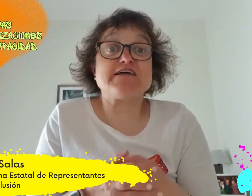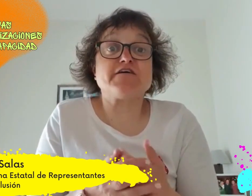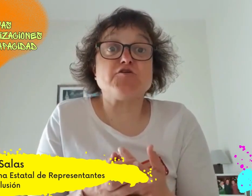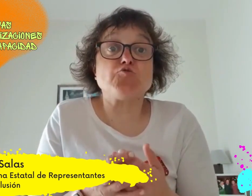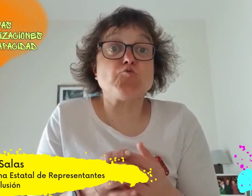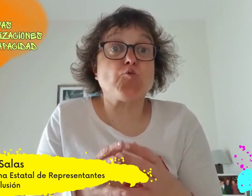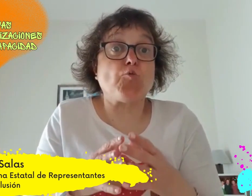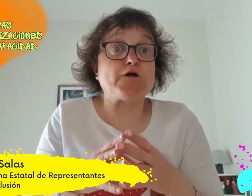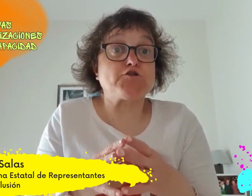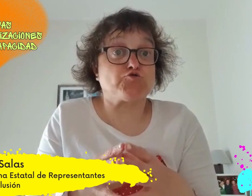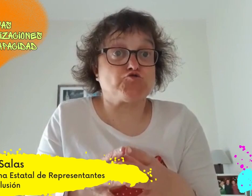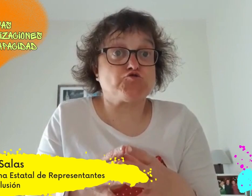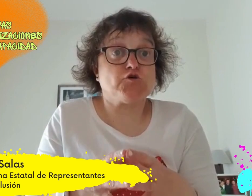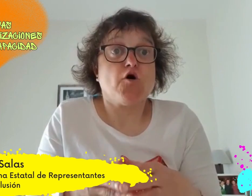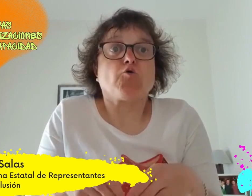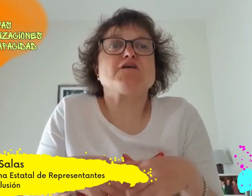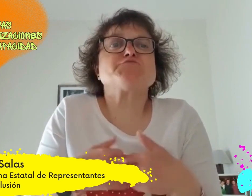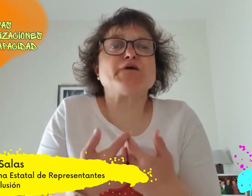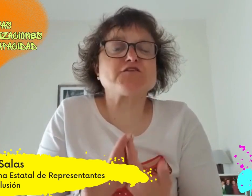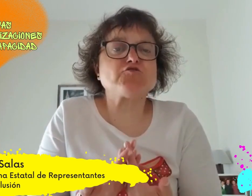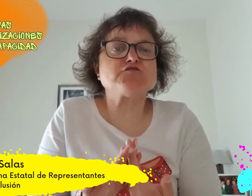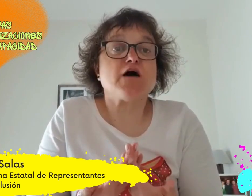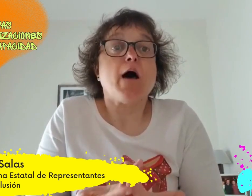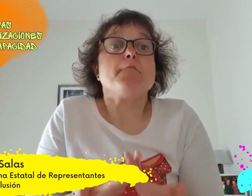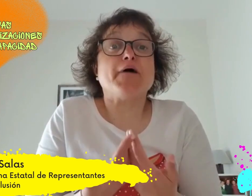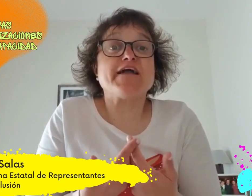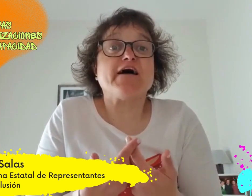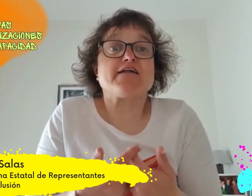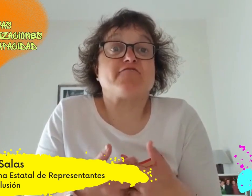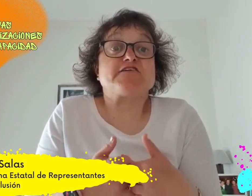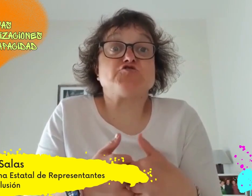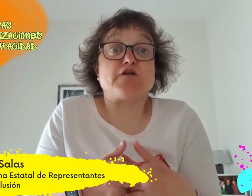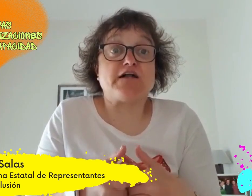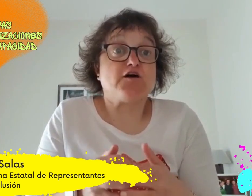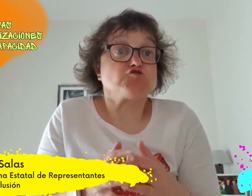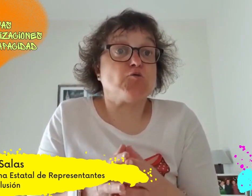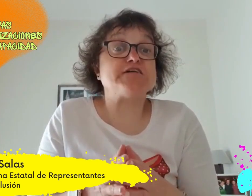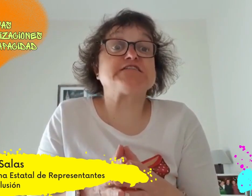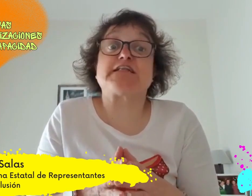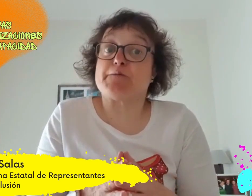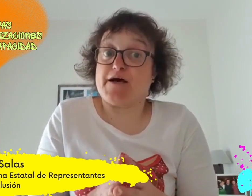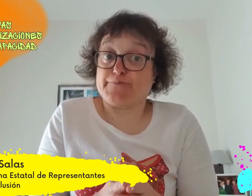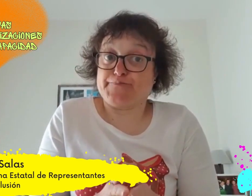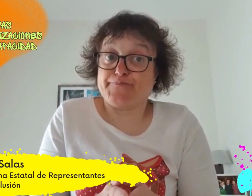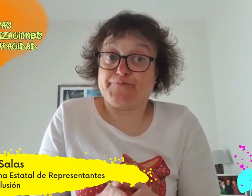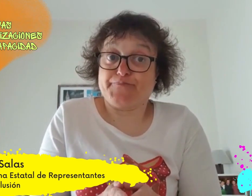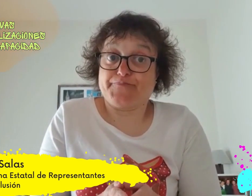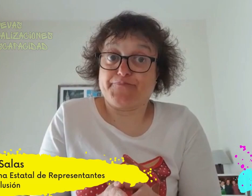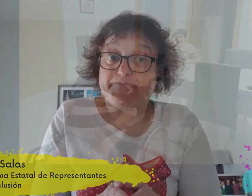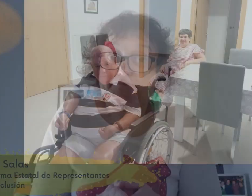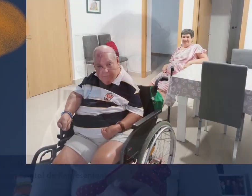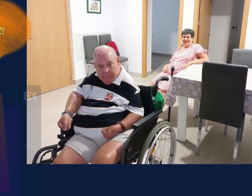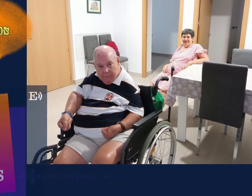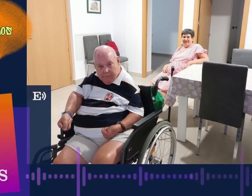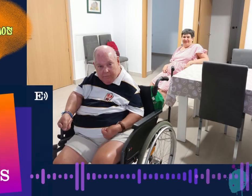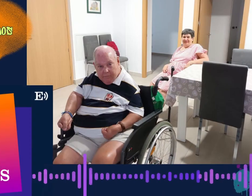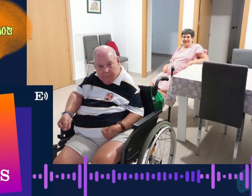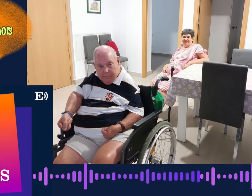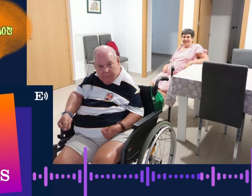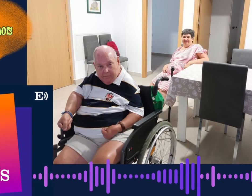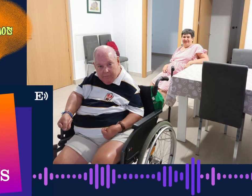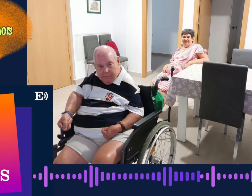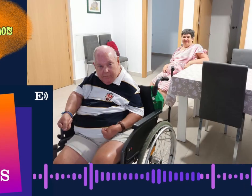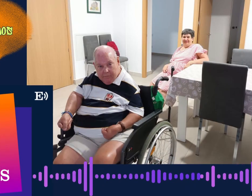se realizaron encuentros con expertos para reflexionar sobre este tema.